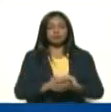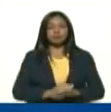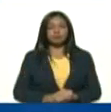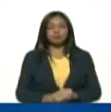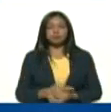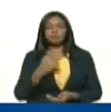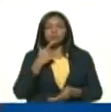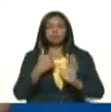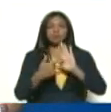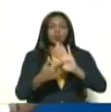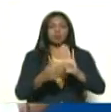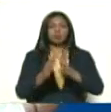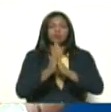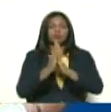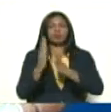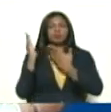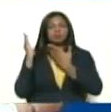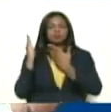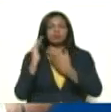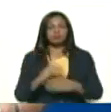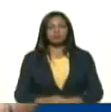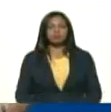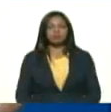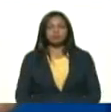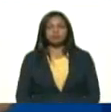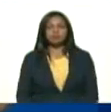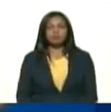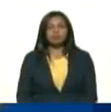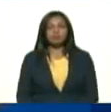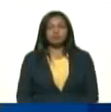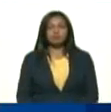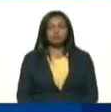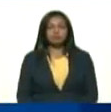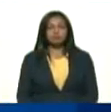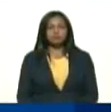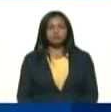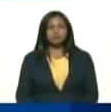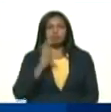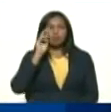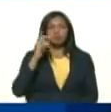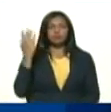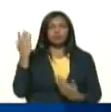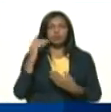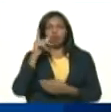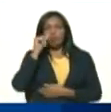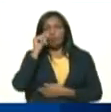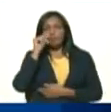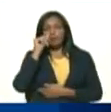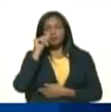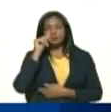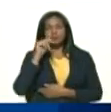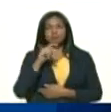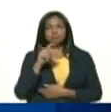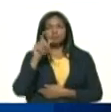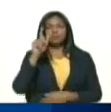Muéstralo ahí, Escalona. Aquí está, fíjense ustedes, este es el Santo Sudario de Turín.